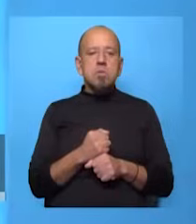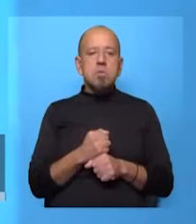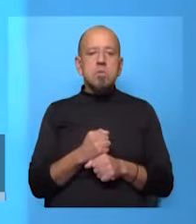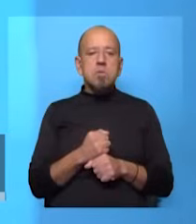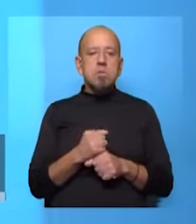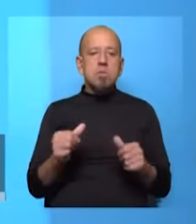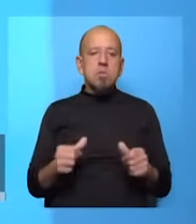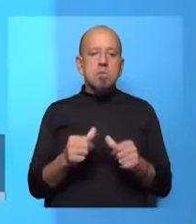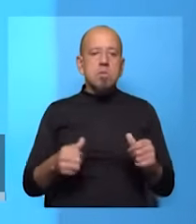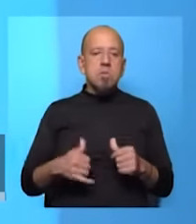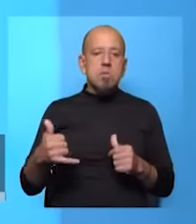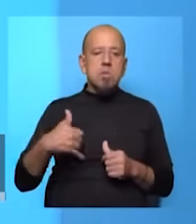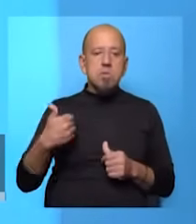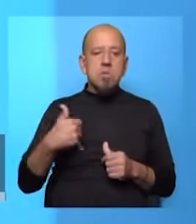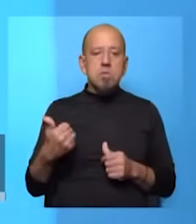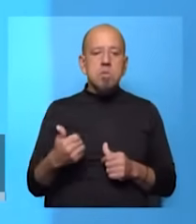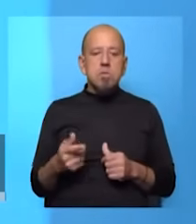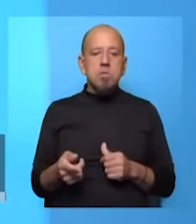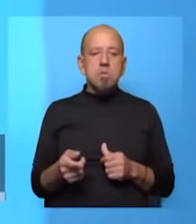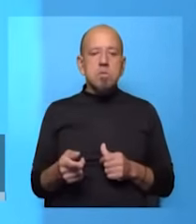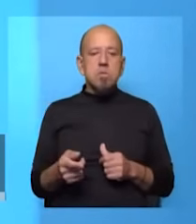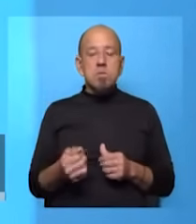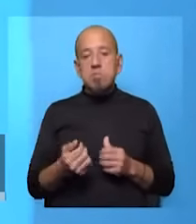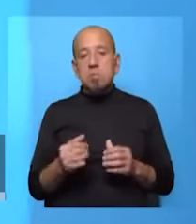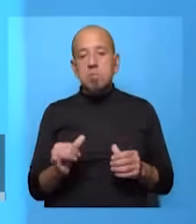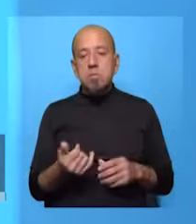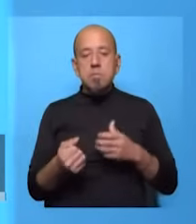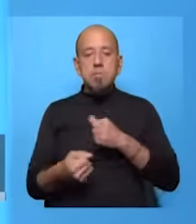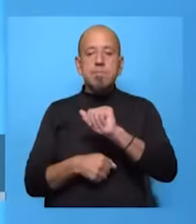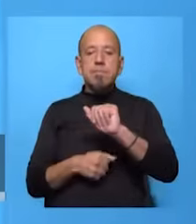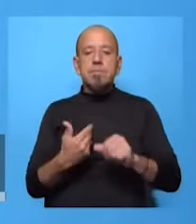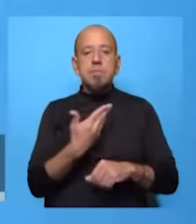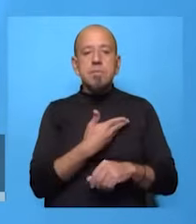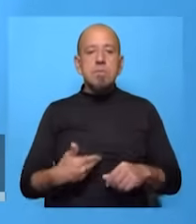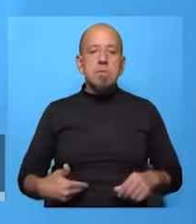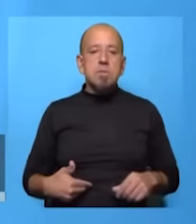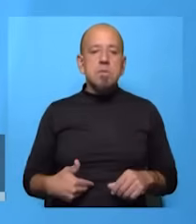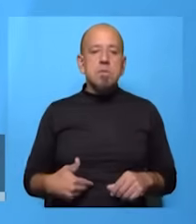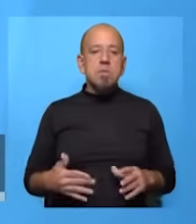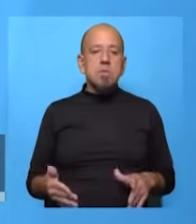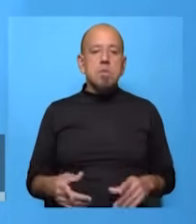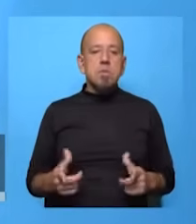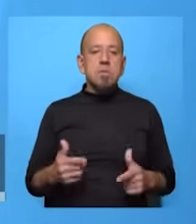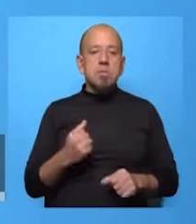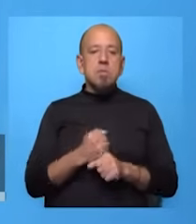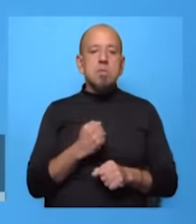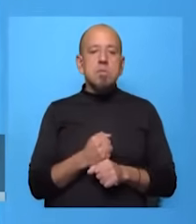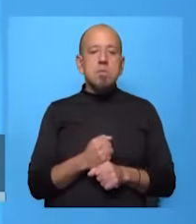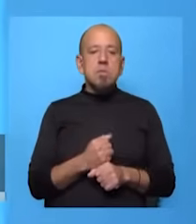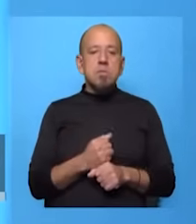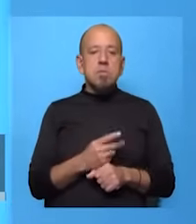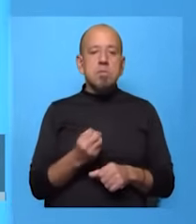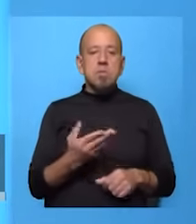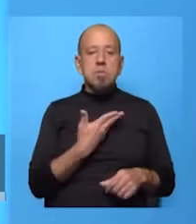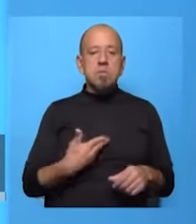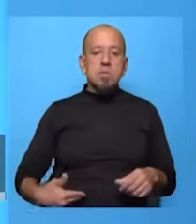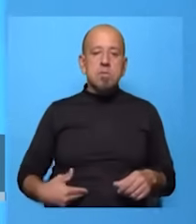formado jóvenes que han egresado para ser maestras Y hoy no tienen trabajo porque el gobierno ha llevado